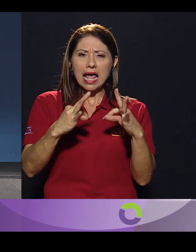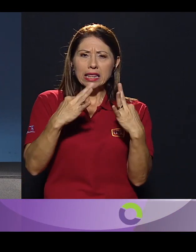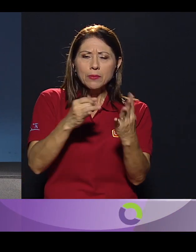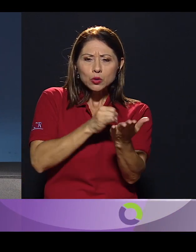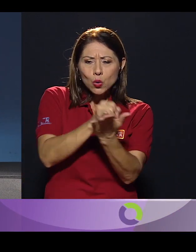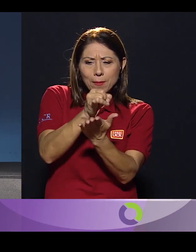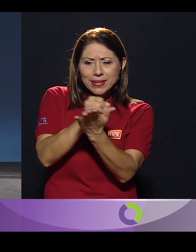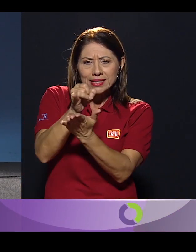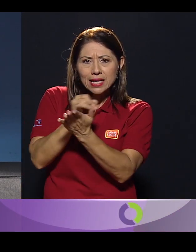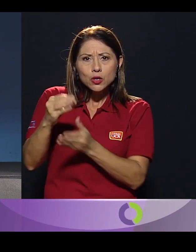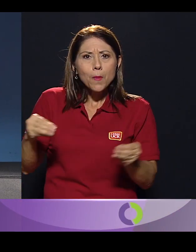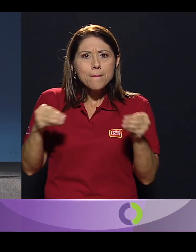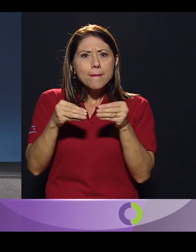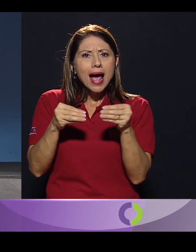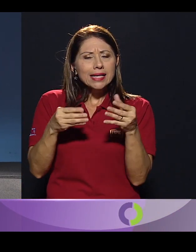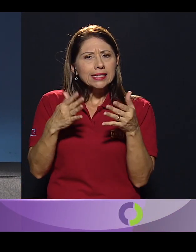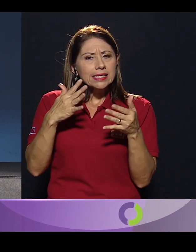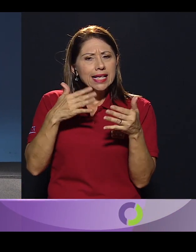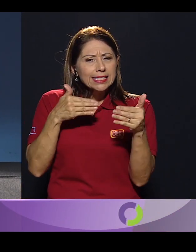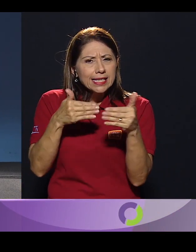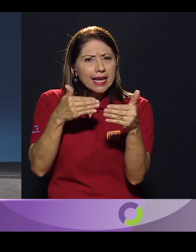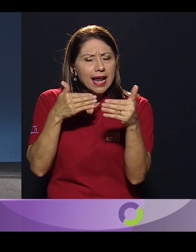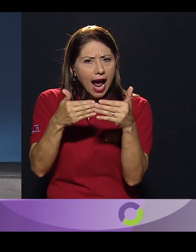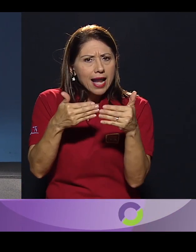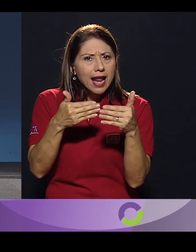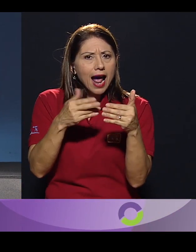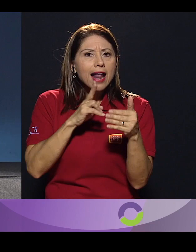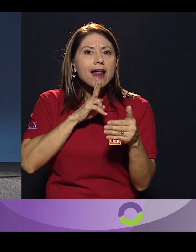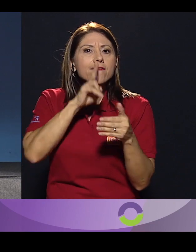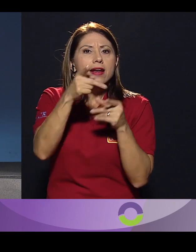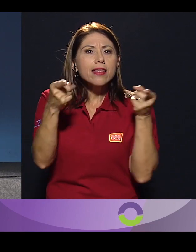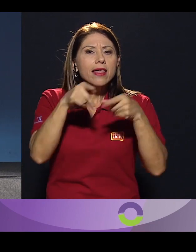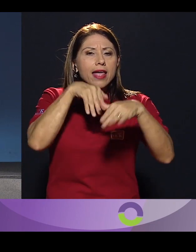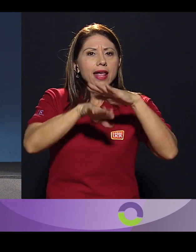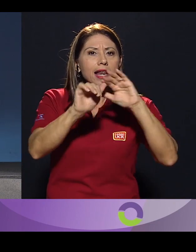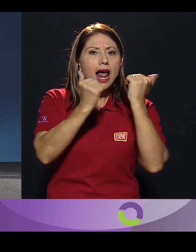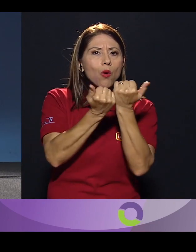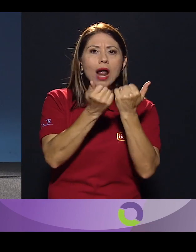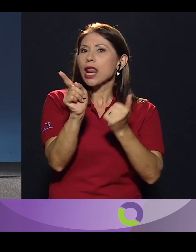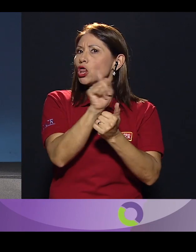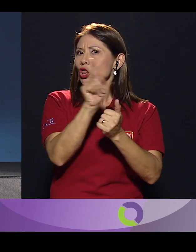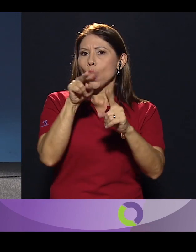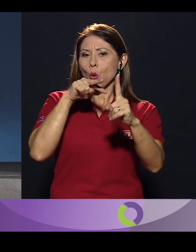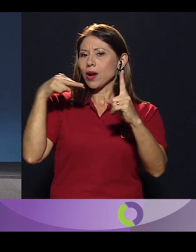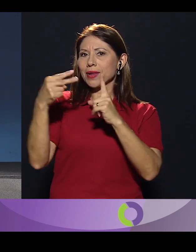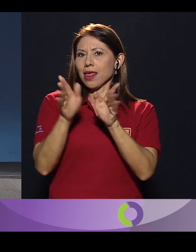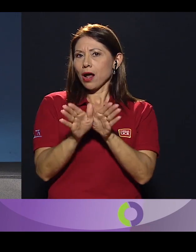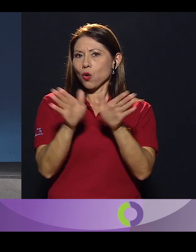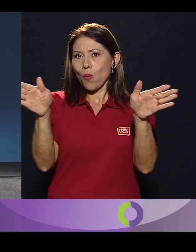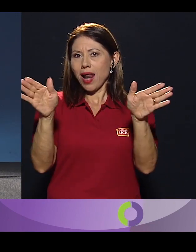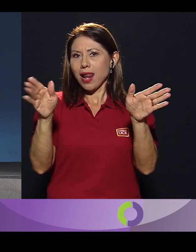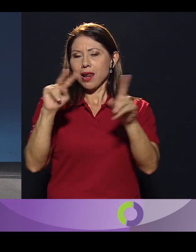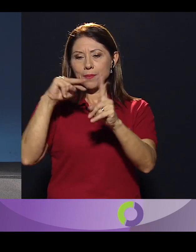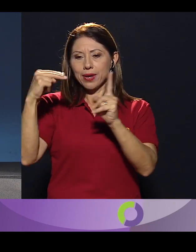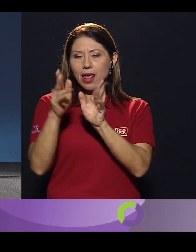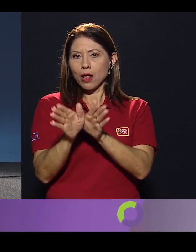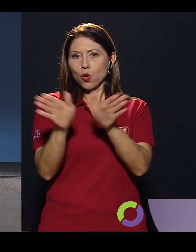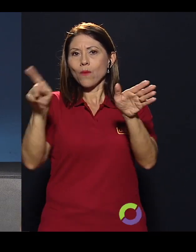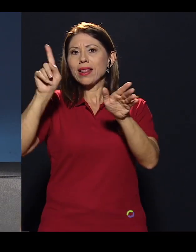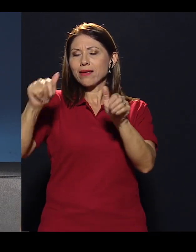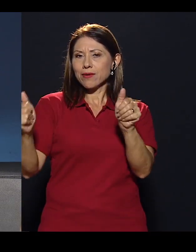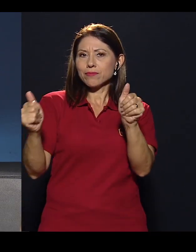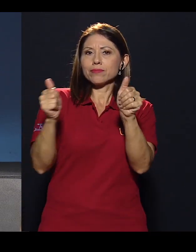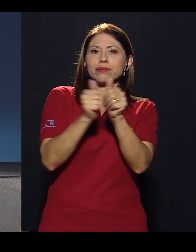investigación más cercana a la realidad del aula, no tanto una mirada global. La mirada global tiene que acompañarse con